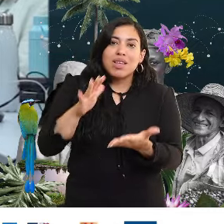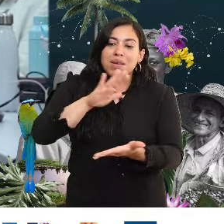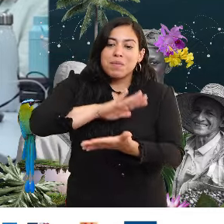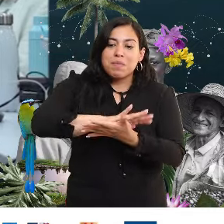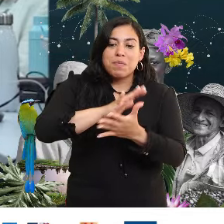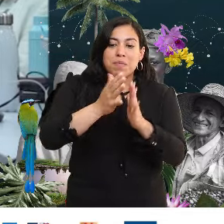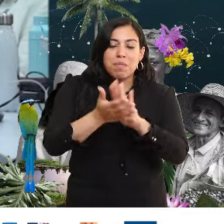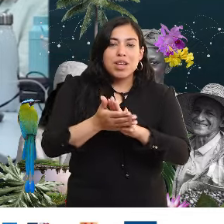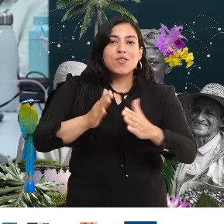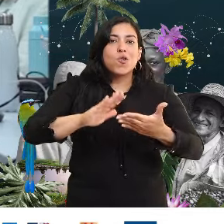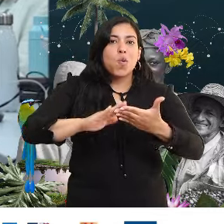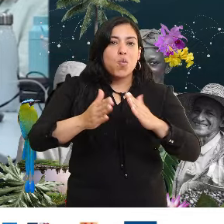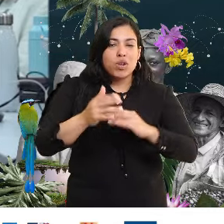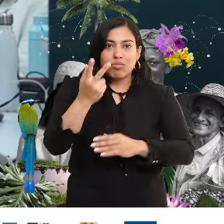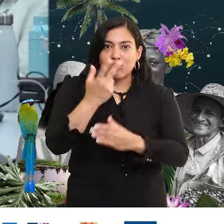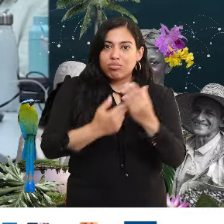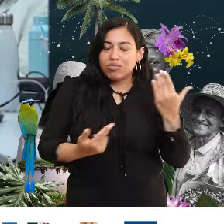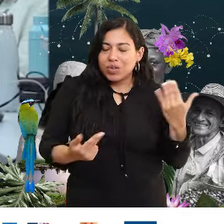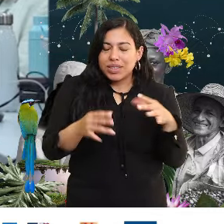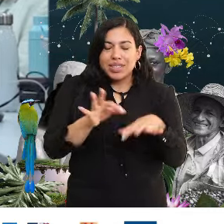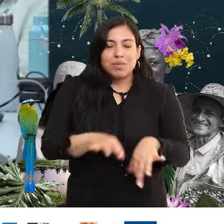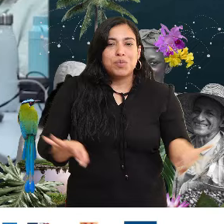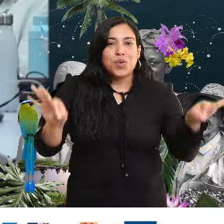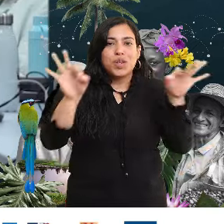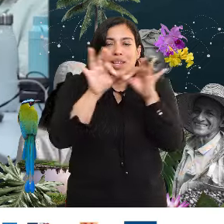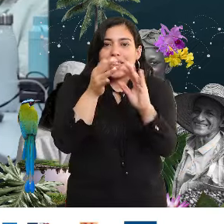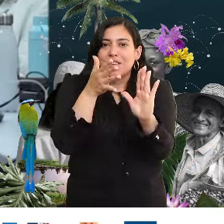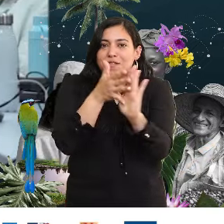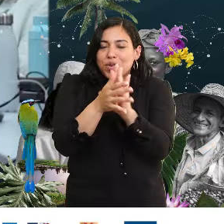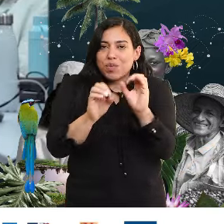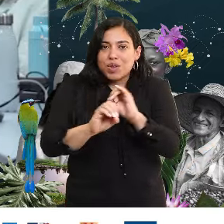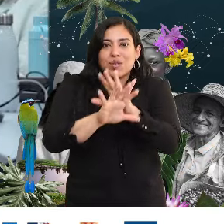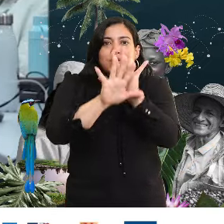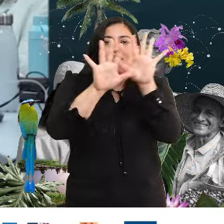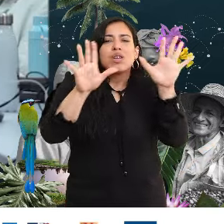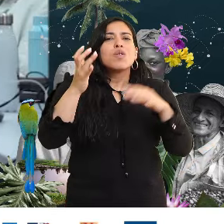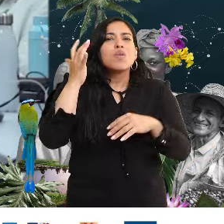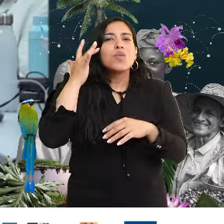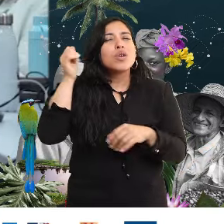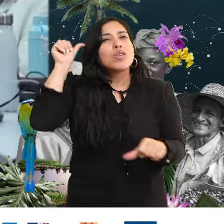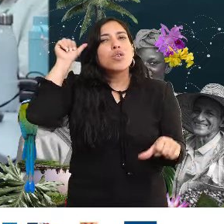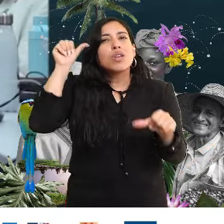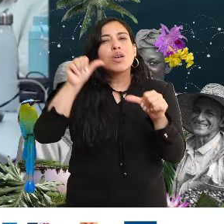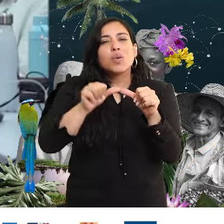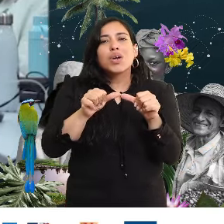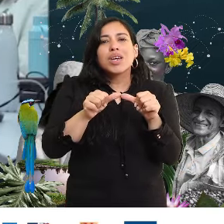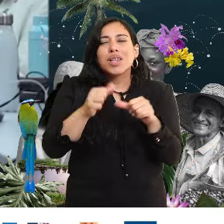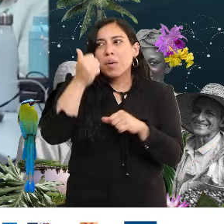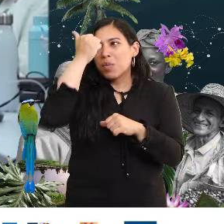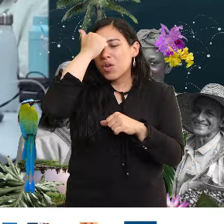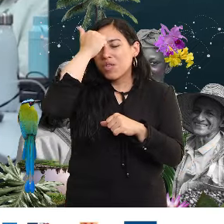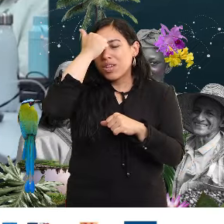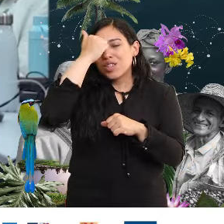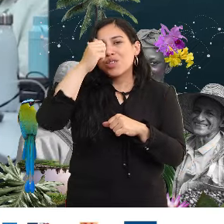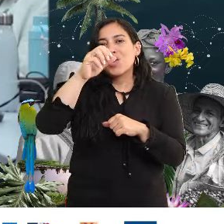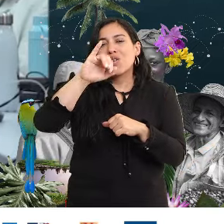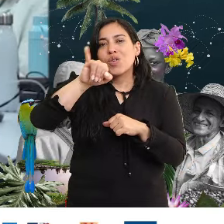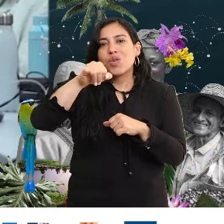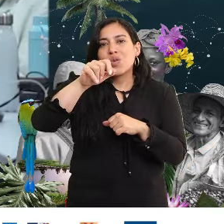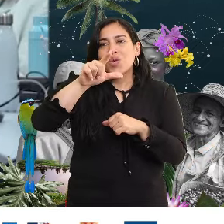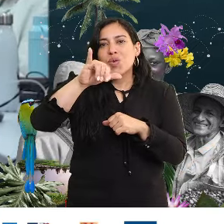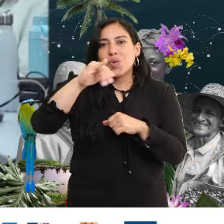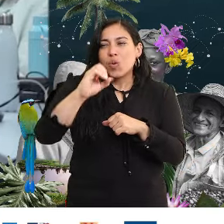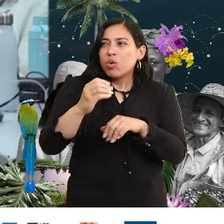Creo que eso es fundamental alrededor de esto. Señalo que recuerdo a mi gran maestro, el profesor Julio Carrizosa, que